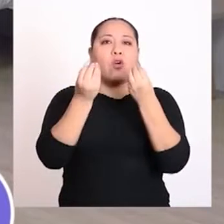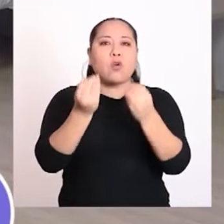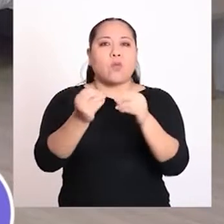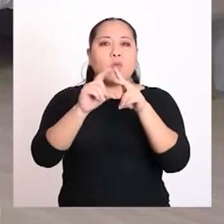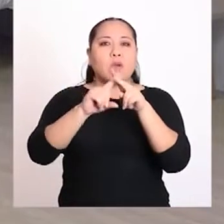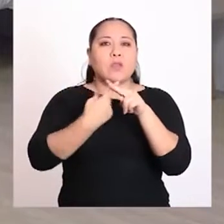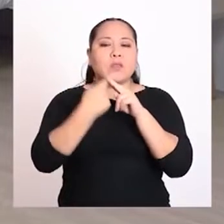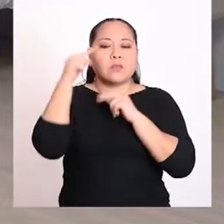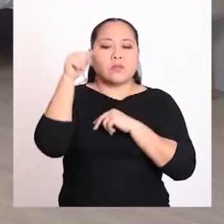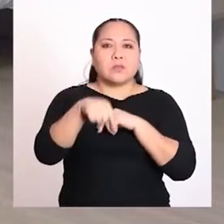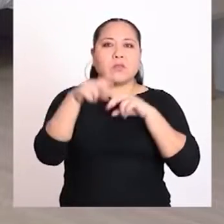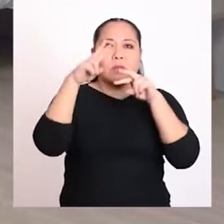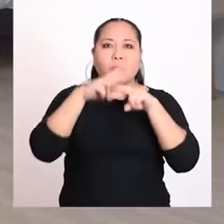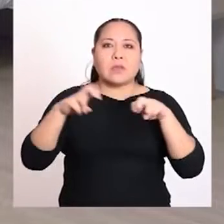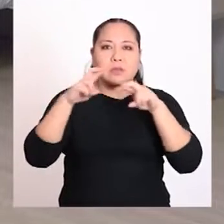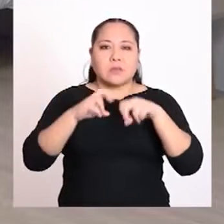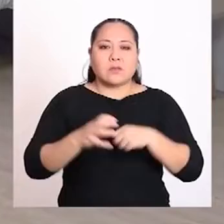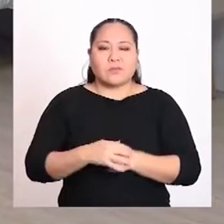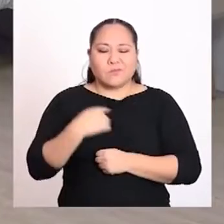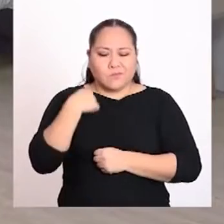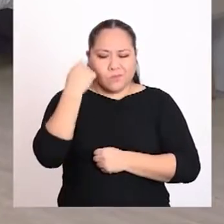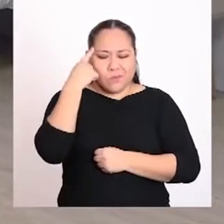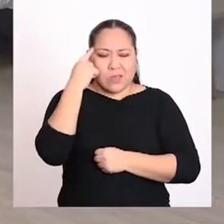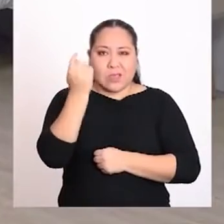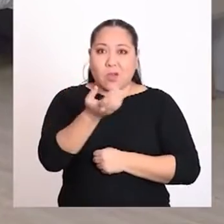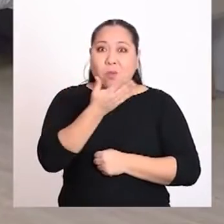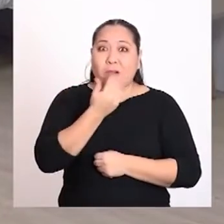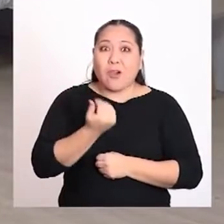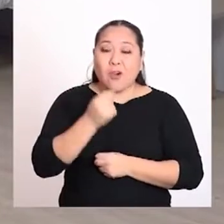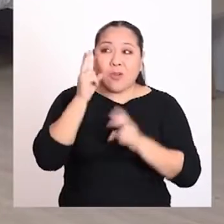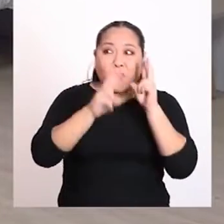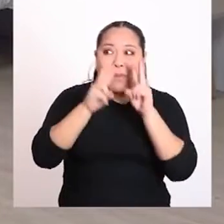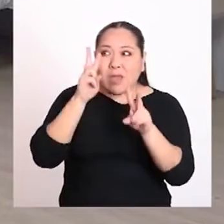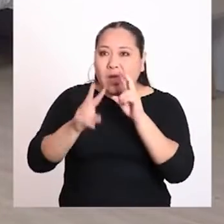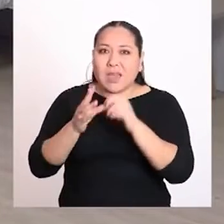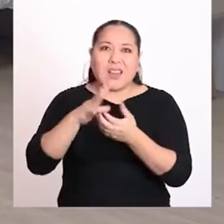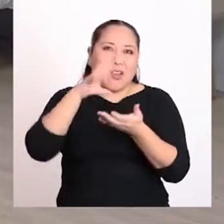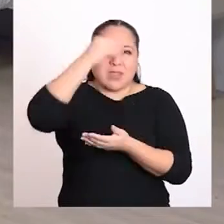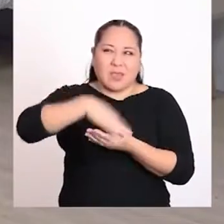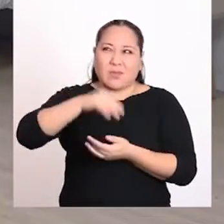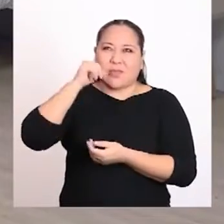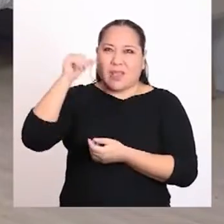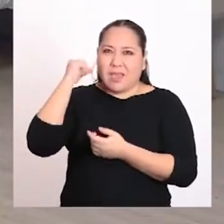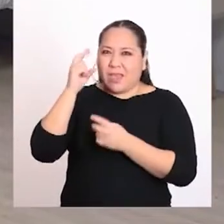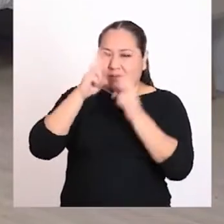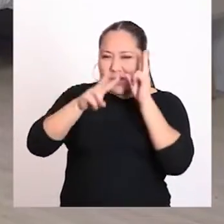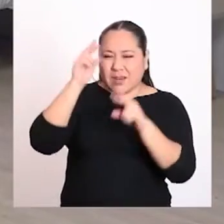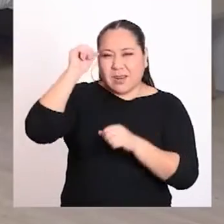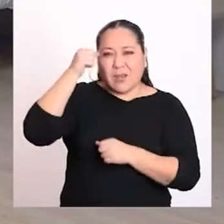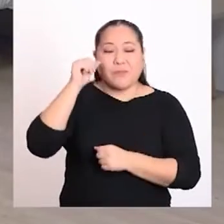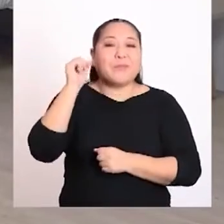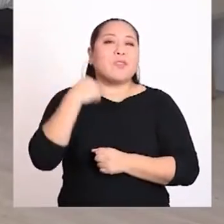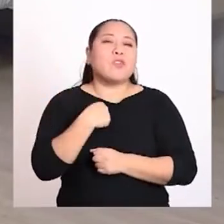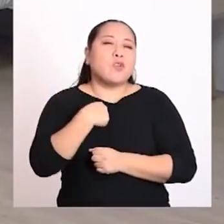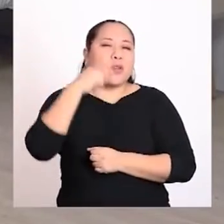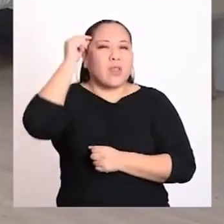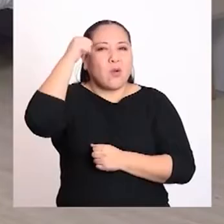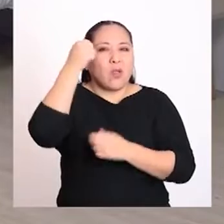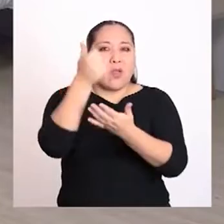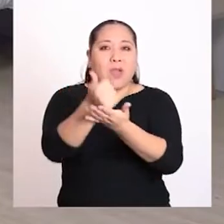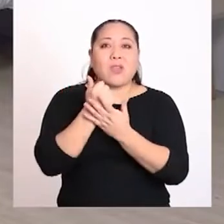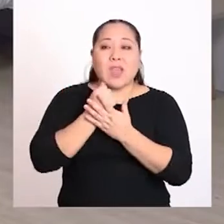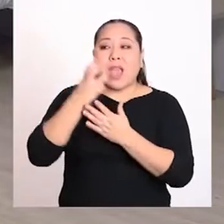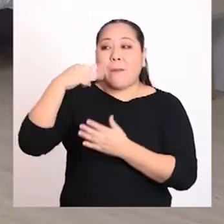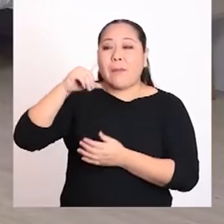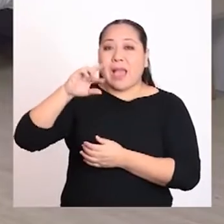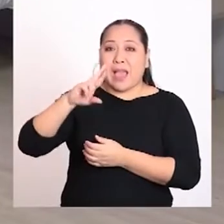¿Cómo iniciamos la investigación? Creo que lo mejor sería recapitular las cosas que aprendimos. Veamos. Recuerdo que nos